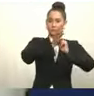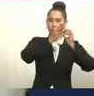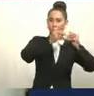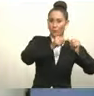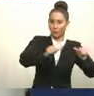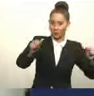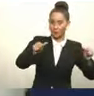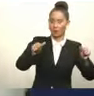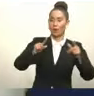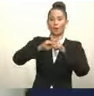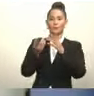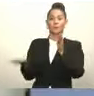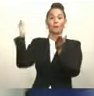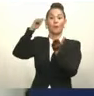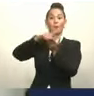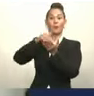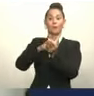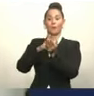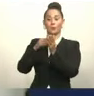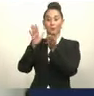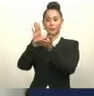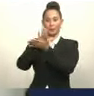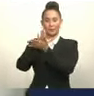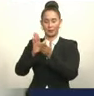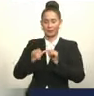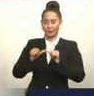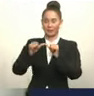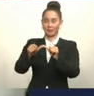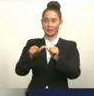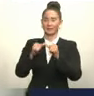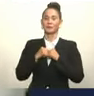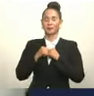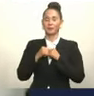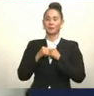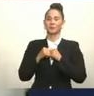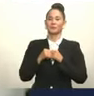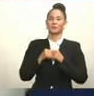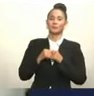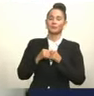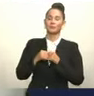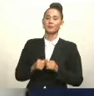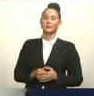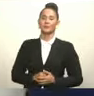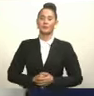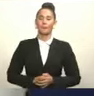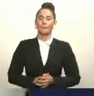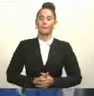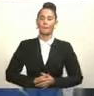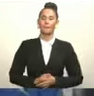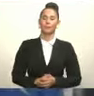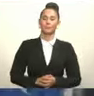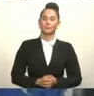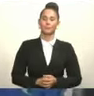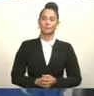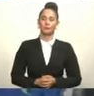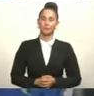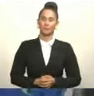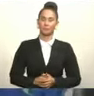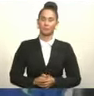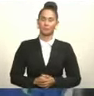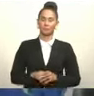permita, comencemos ese retorno gradual a la escuela que no ha debido nunca ser cerrada.